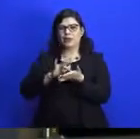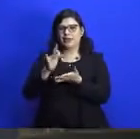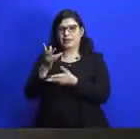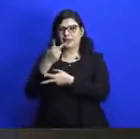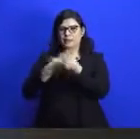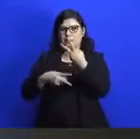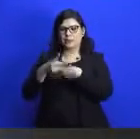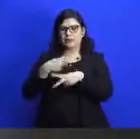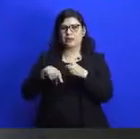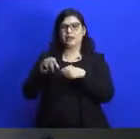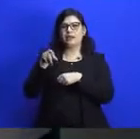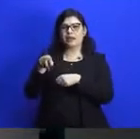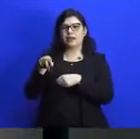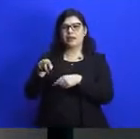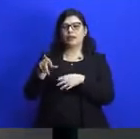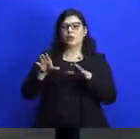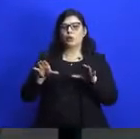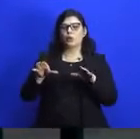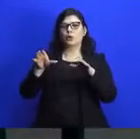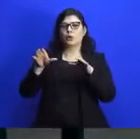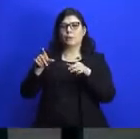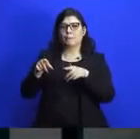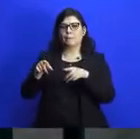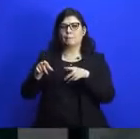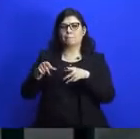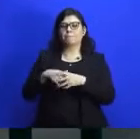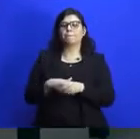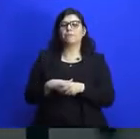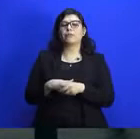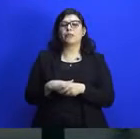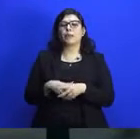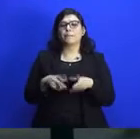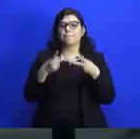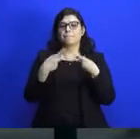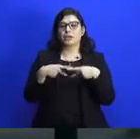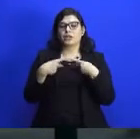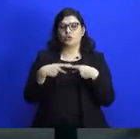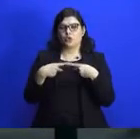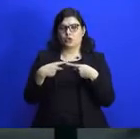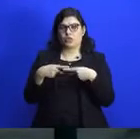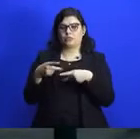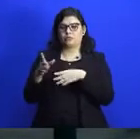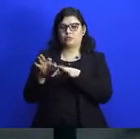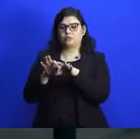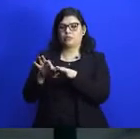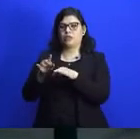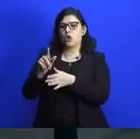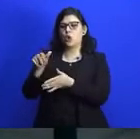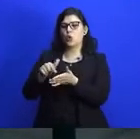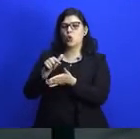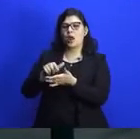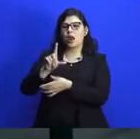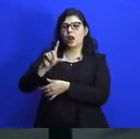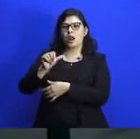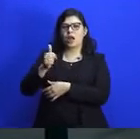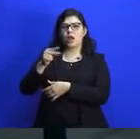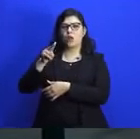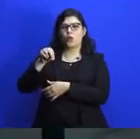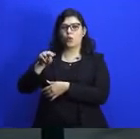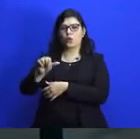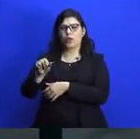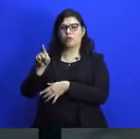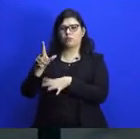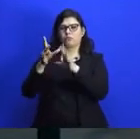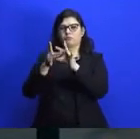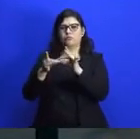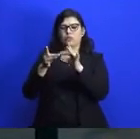aquí. Él representa un grupo de pequeños productores y Proma, que está en la zona de La Laguna, y nos va a contar